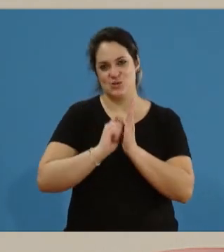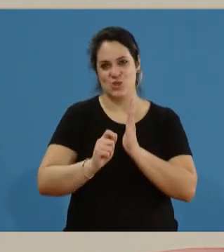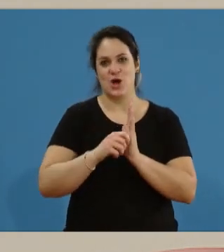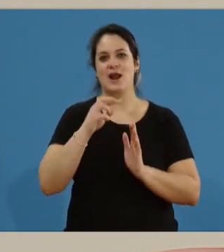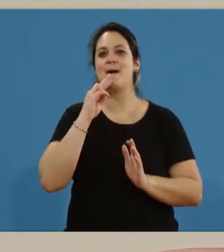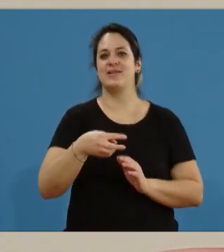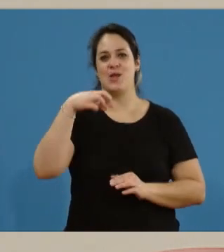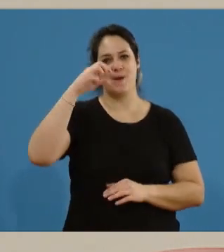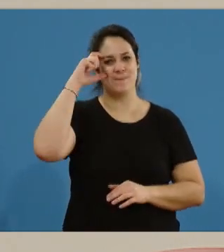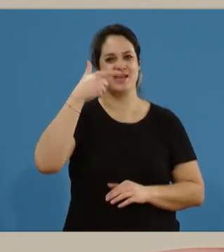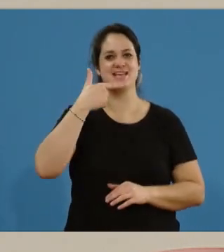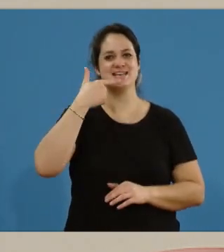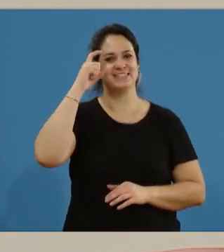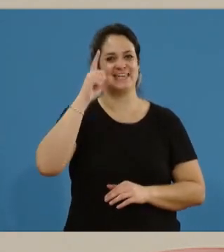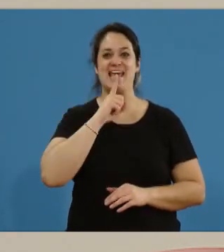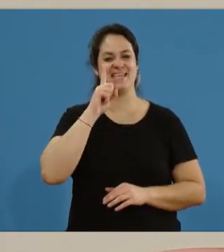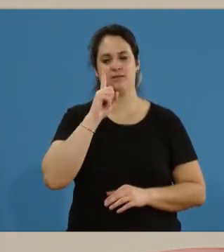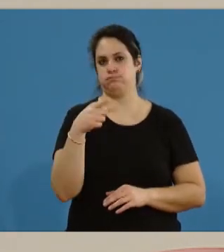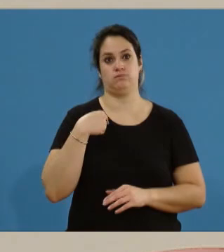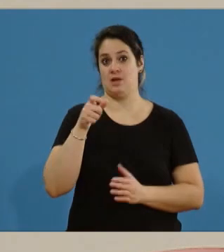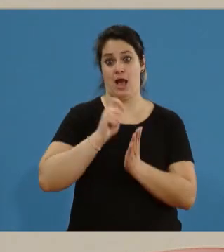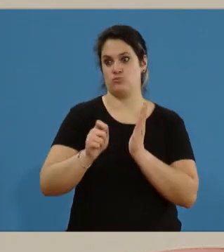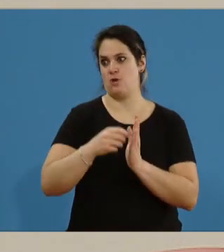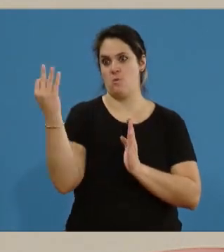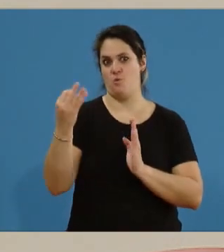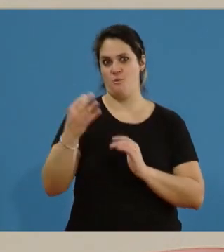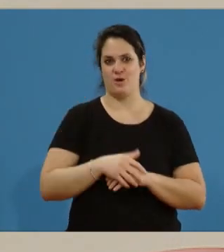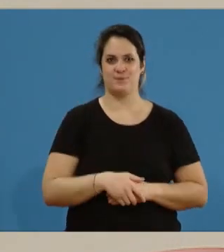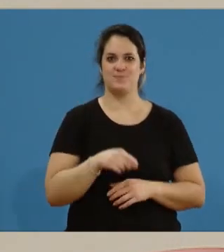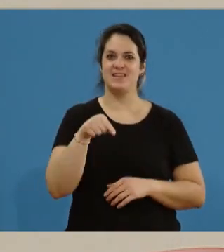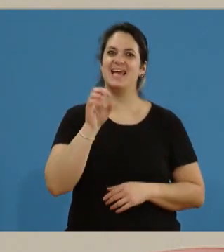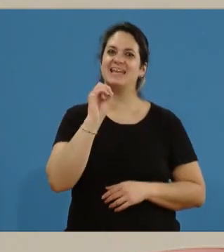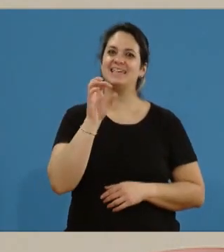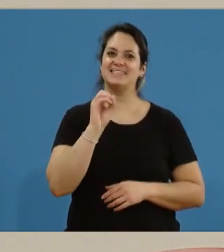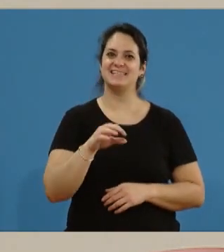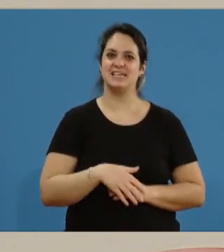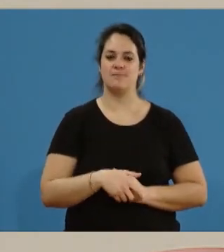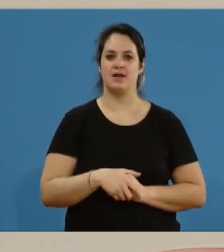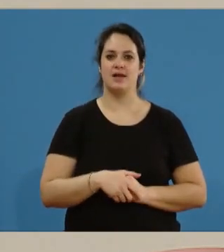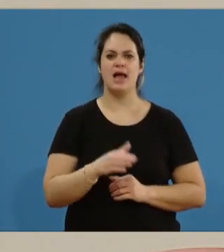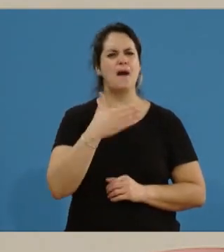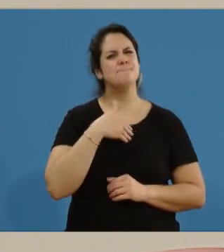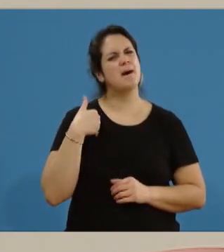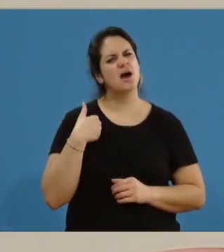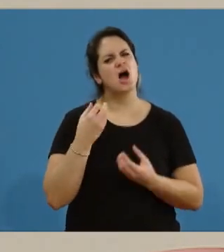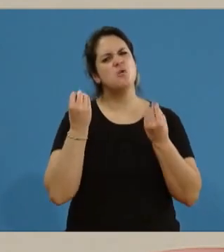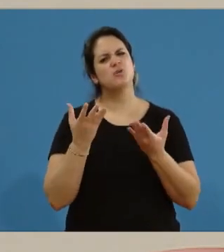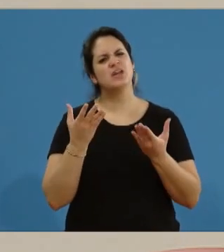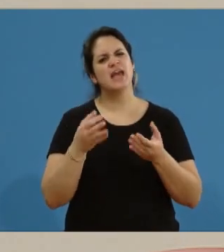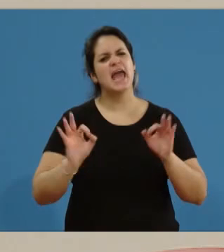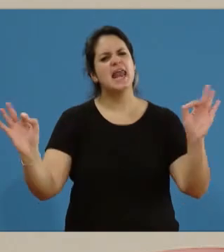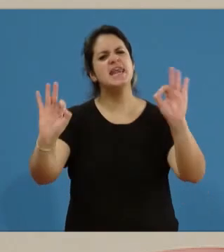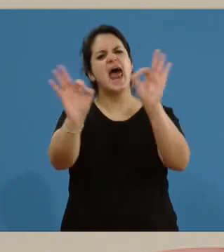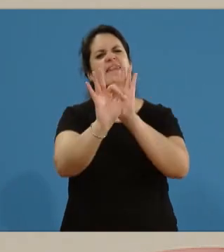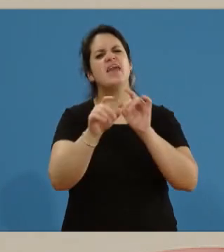muy grosso, un autor espectacular. Y este cuento se llama Mamá, ¿por qué nadie